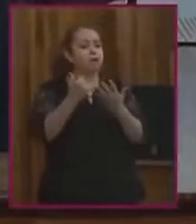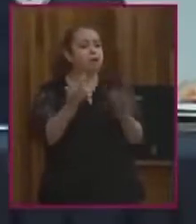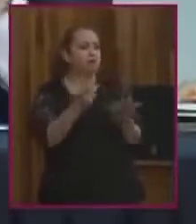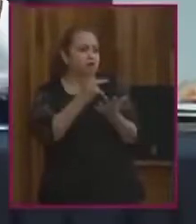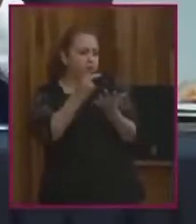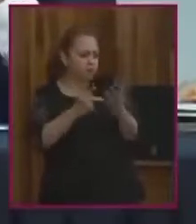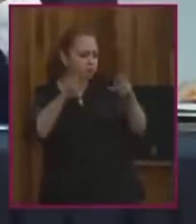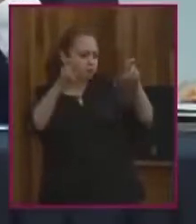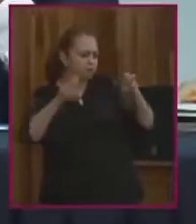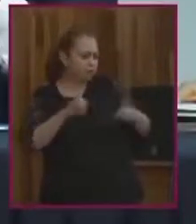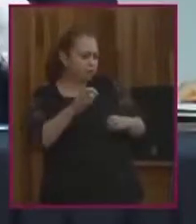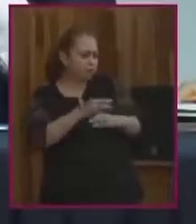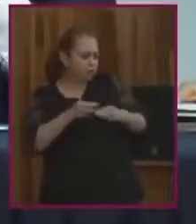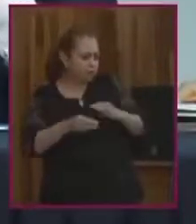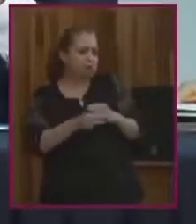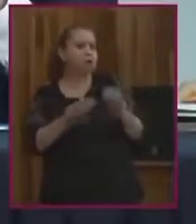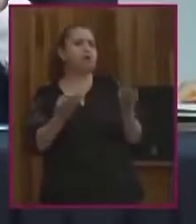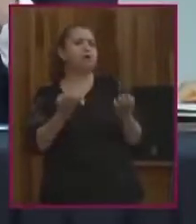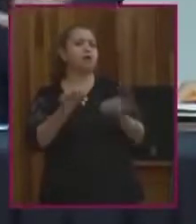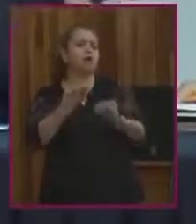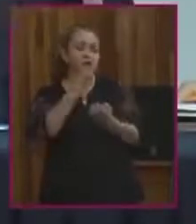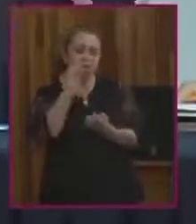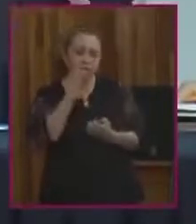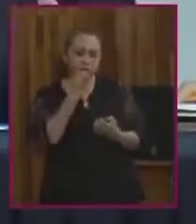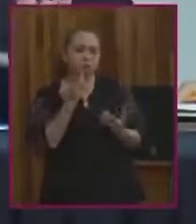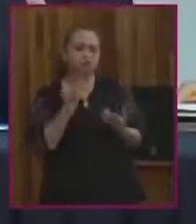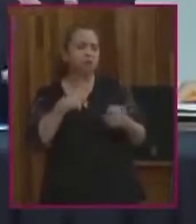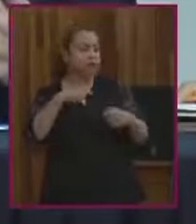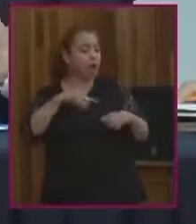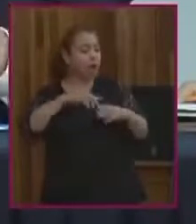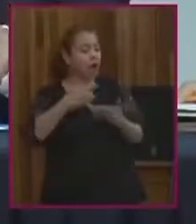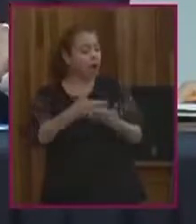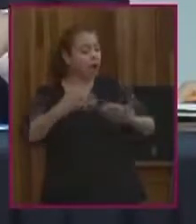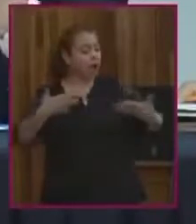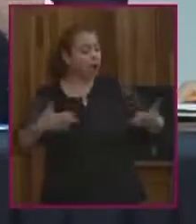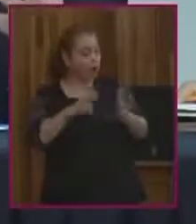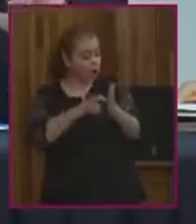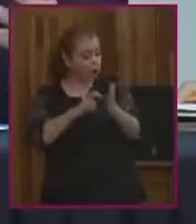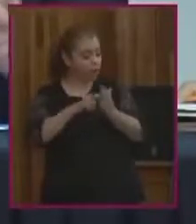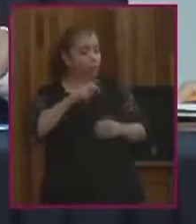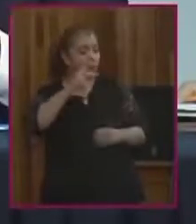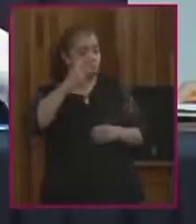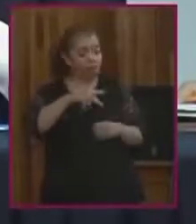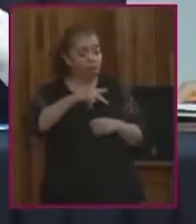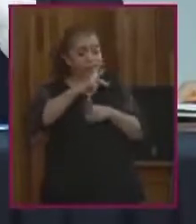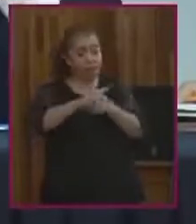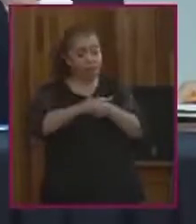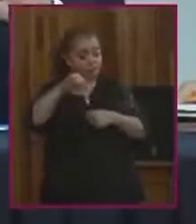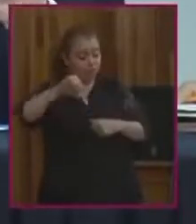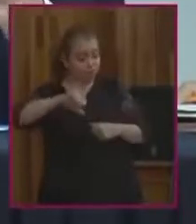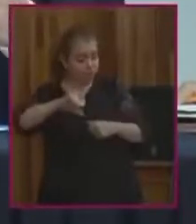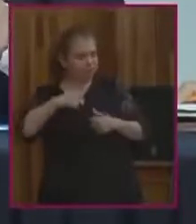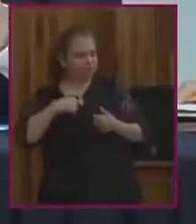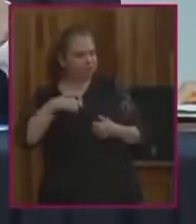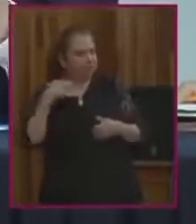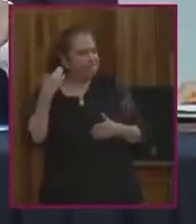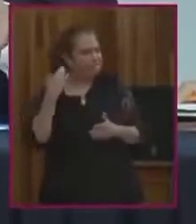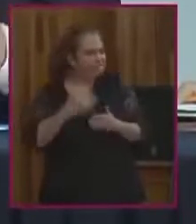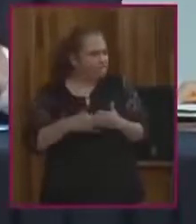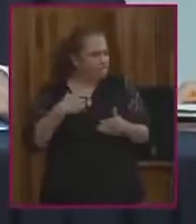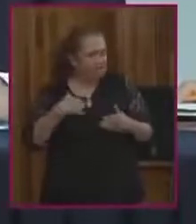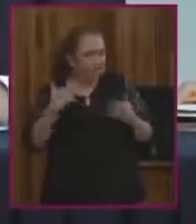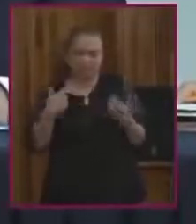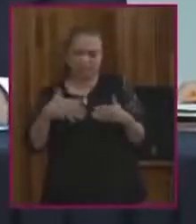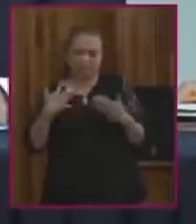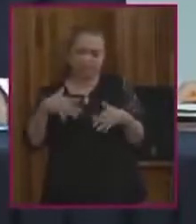visión estratégica de una reforma educativa para nuestro país que hace muchísima falta, desde hace muchísimos años también, pues tenemos un deterioro tan